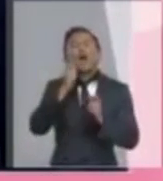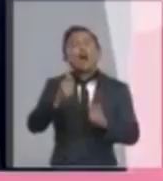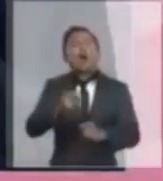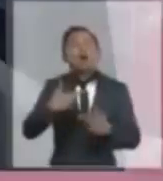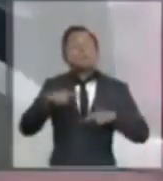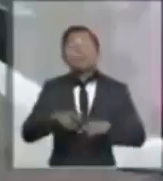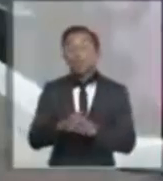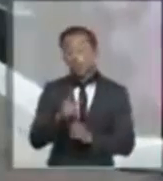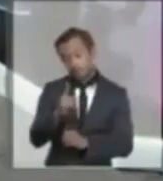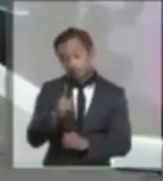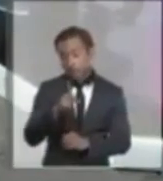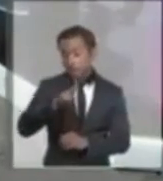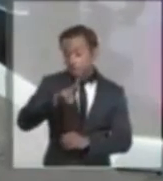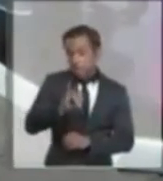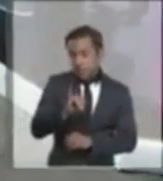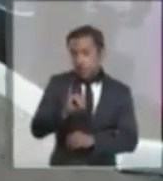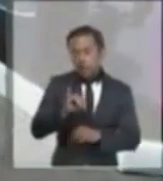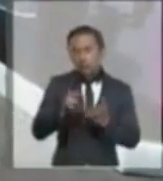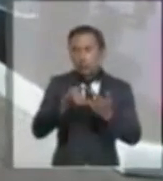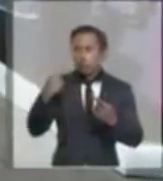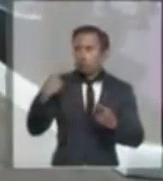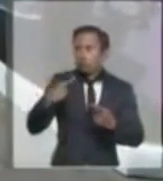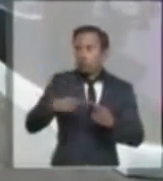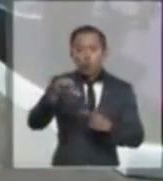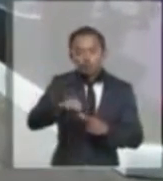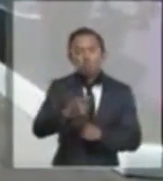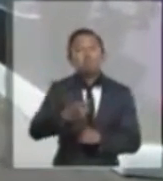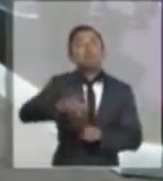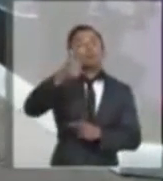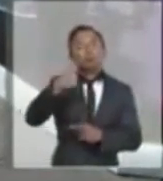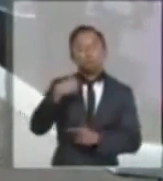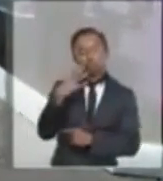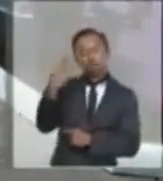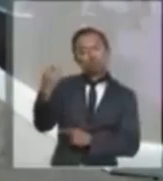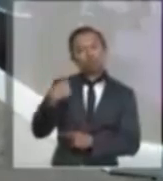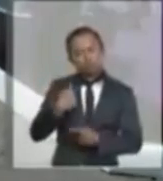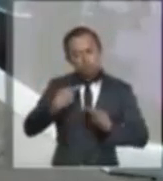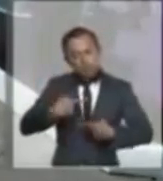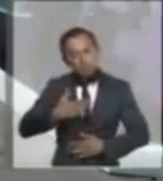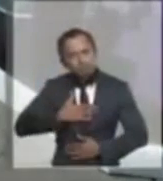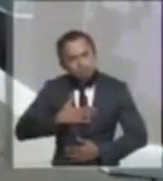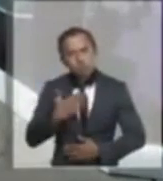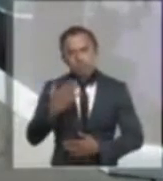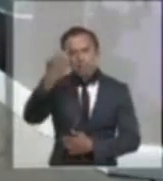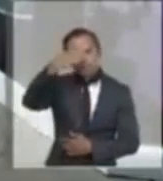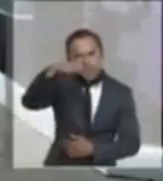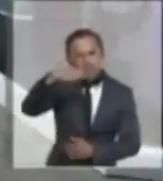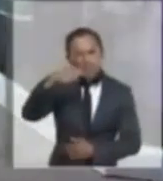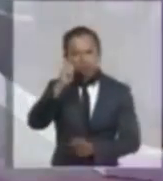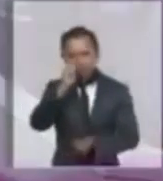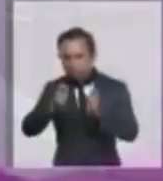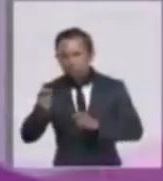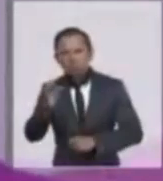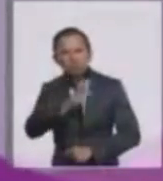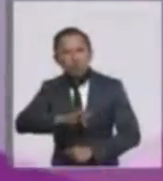ciudadano. Escogió un ciudadano honesto, preparado, capaz y con experiencia. Un ciudadano, además, que